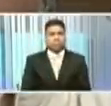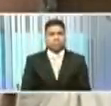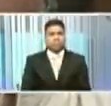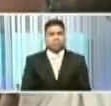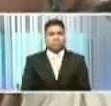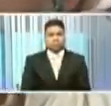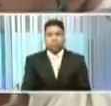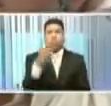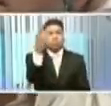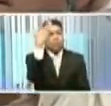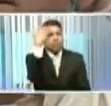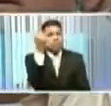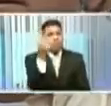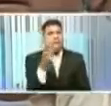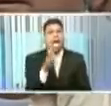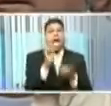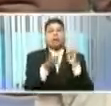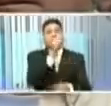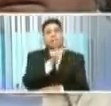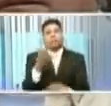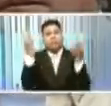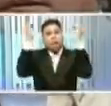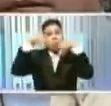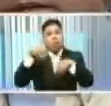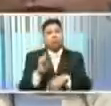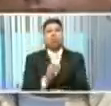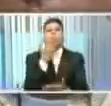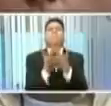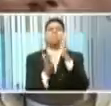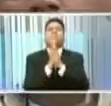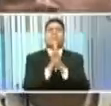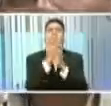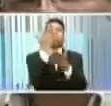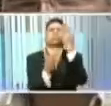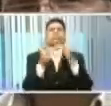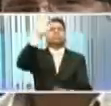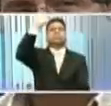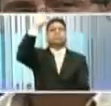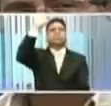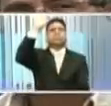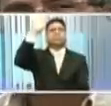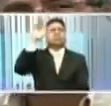¿Hay alguien que esté en desacuerdo con esta idea? Que levante la mano.